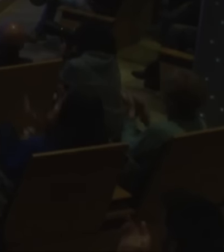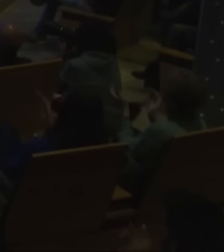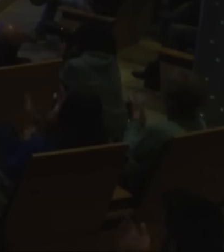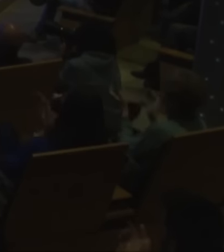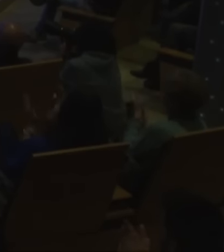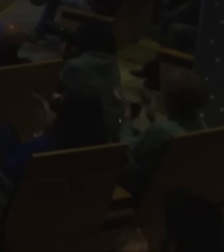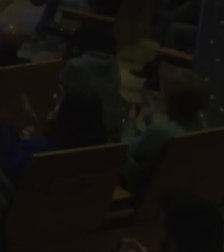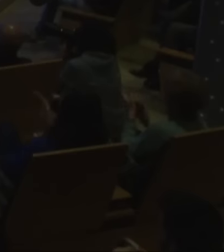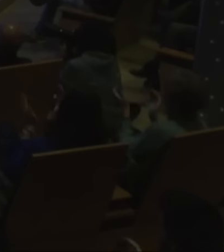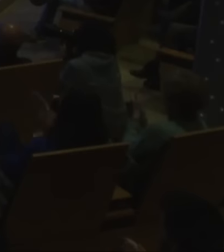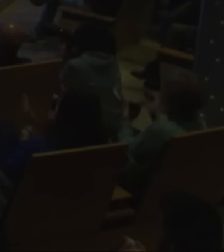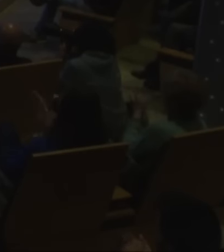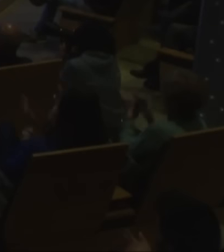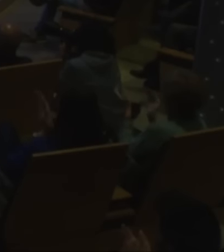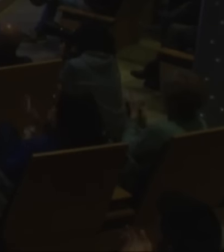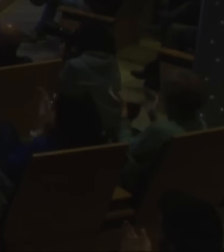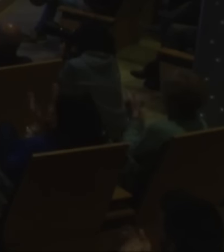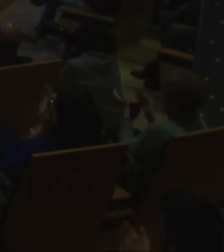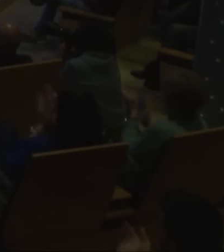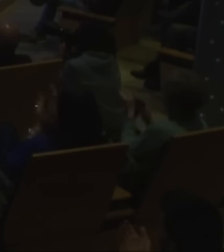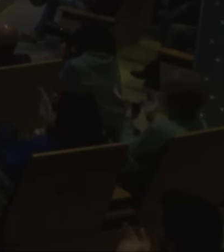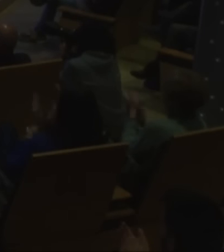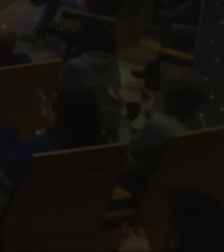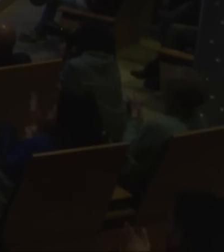¡No daréis crédito, pero está también Javier